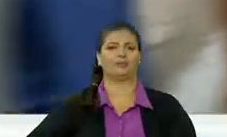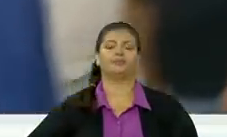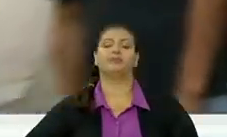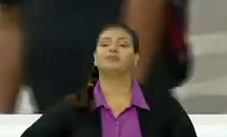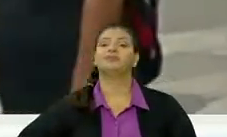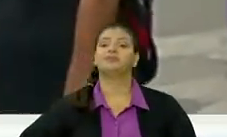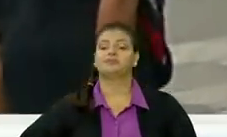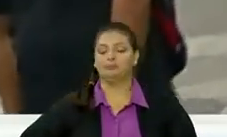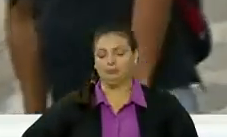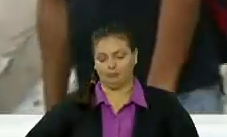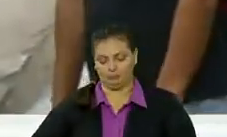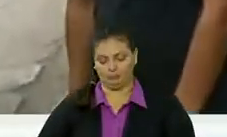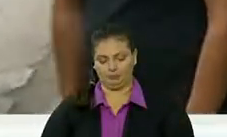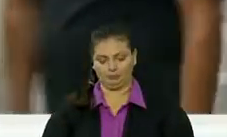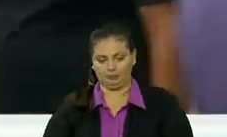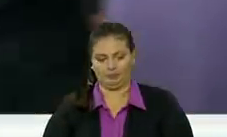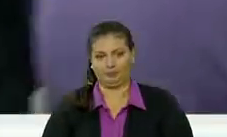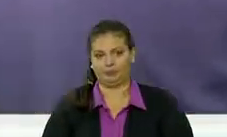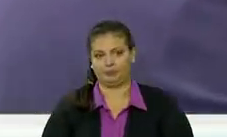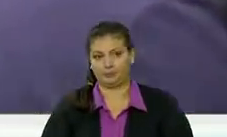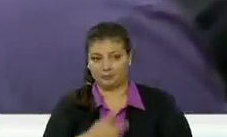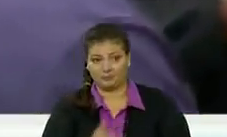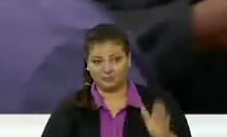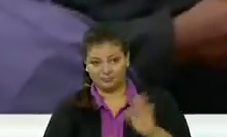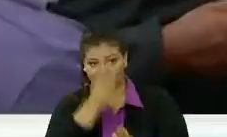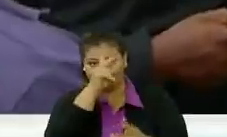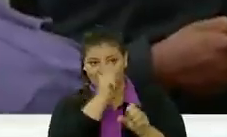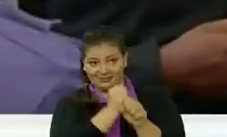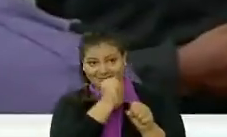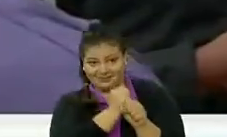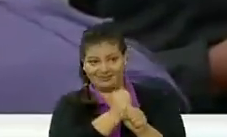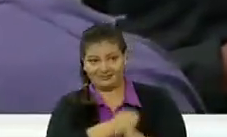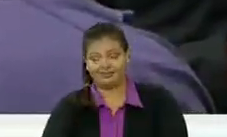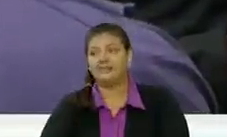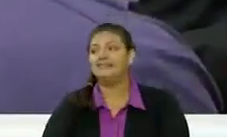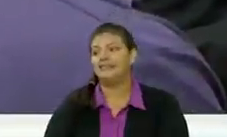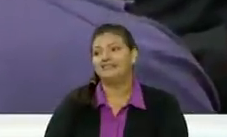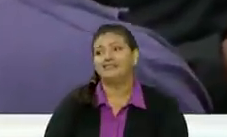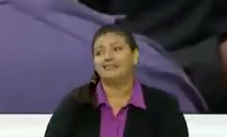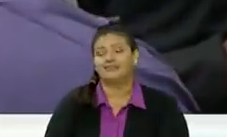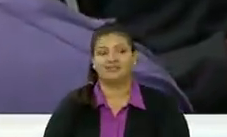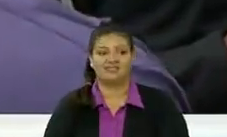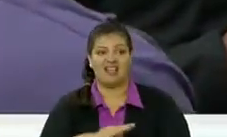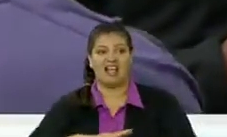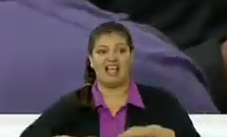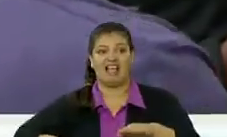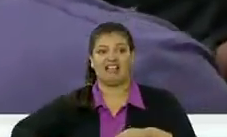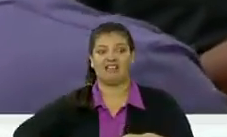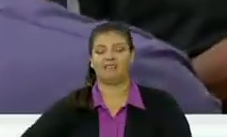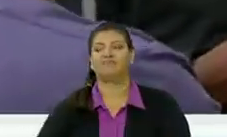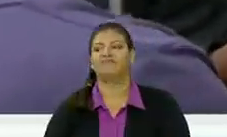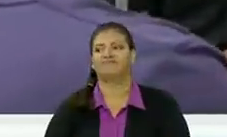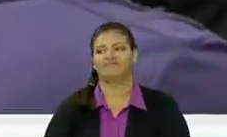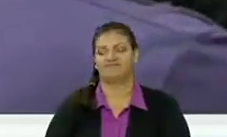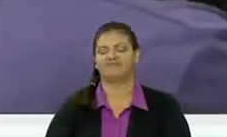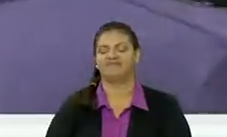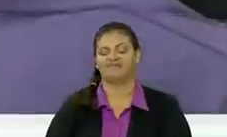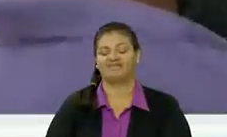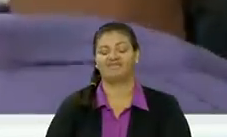Amigo, ya, a propósito, también, ¿va a trabajar? Sí. Se le hace tarde también. Y bien tarde. ¿Qué opina del